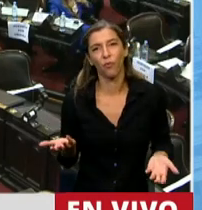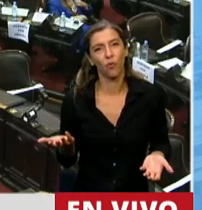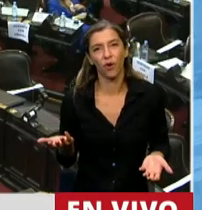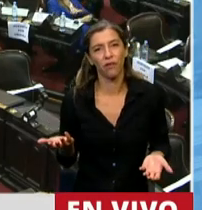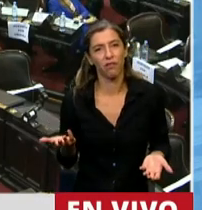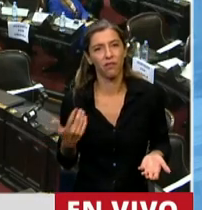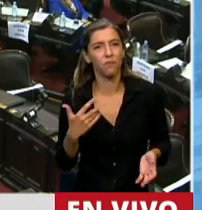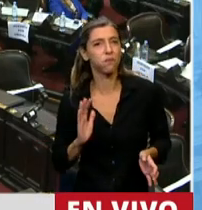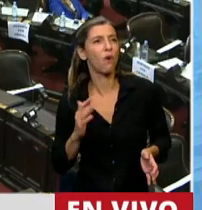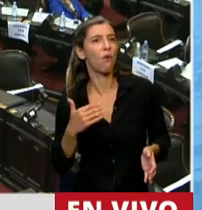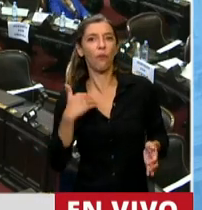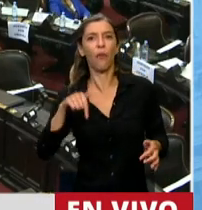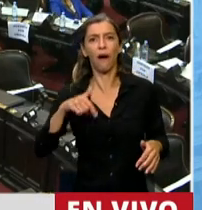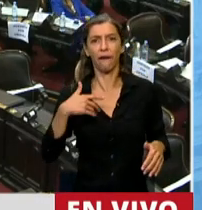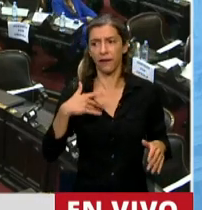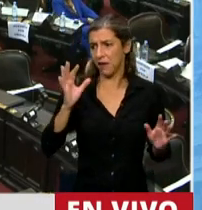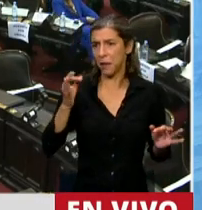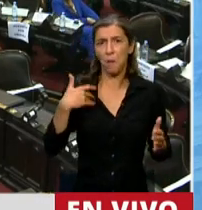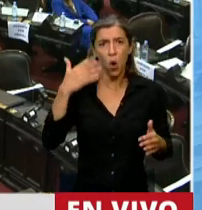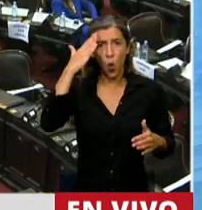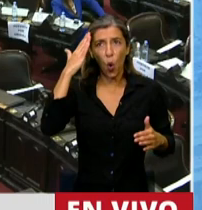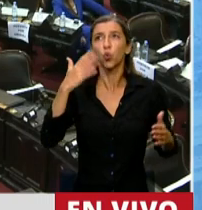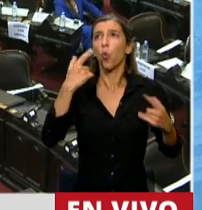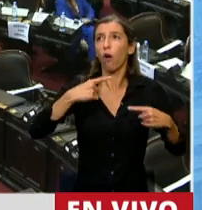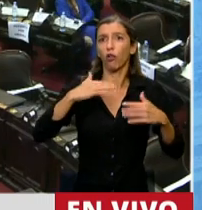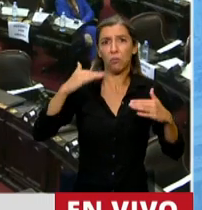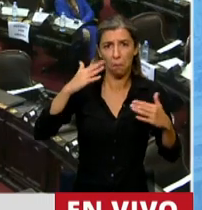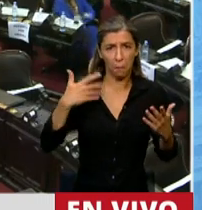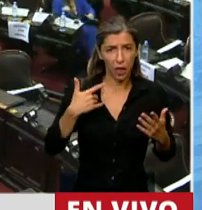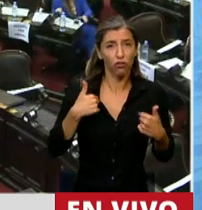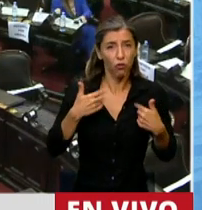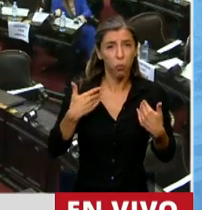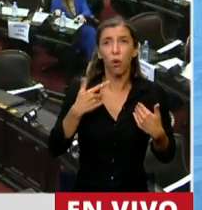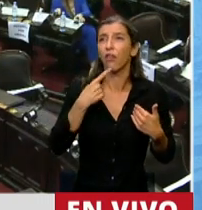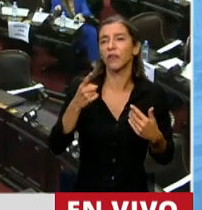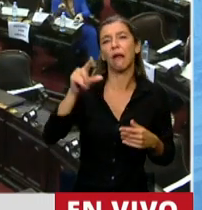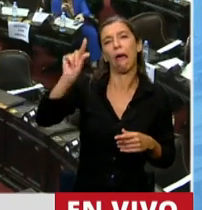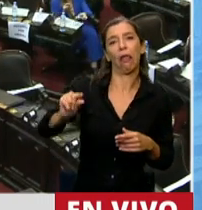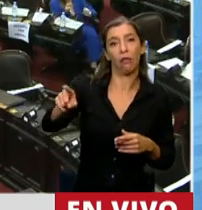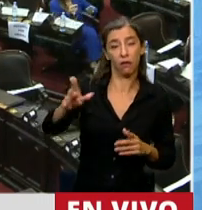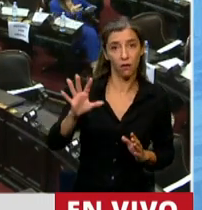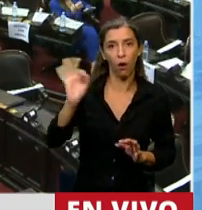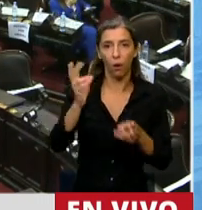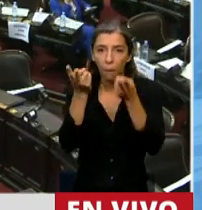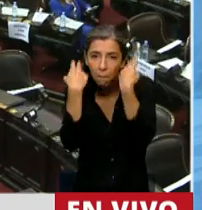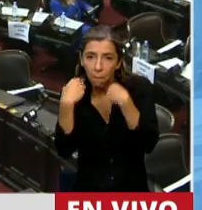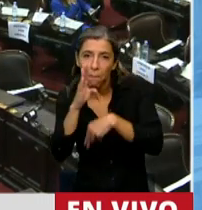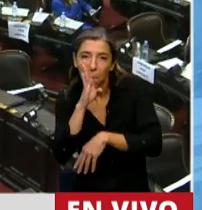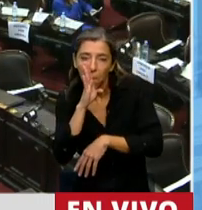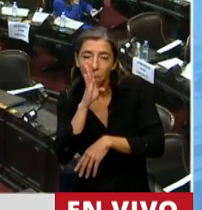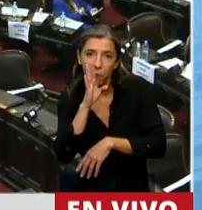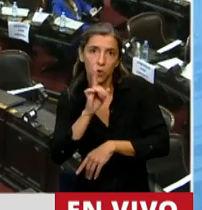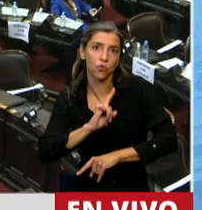supremacía cultural, de dictaminar y decir que es un pueblo ignorante que acepta sumiso las condiciones de